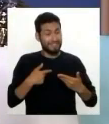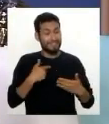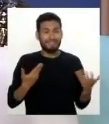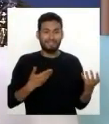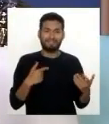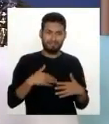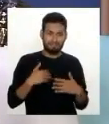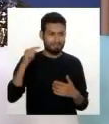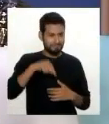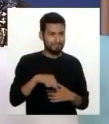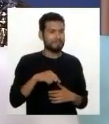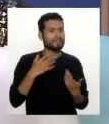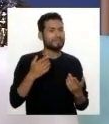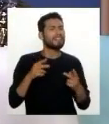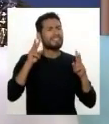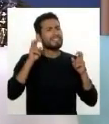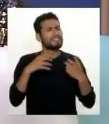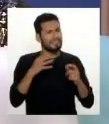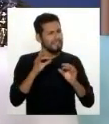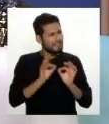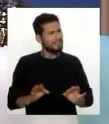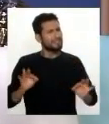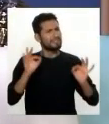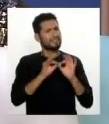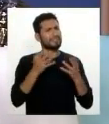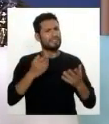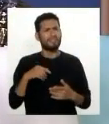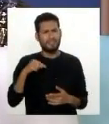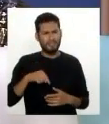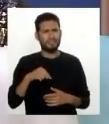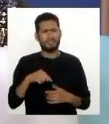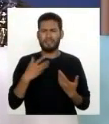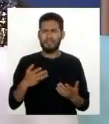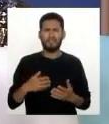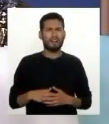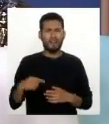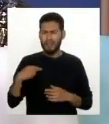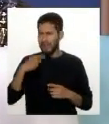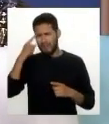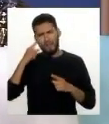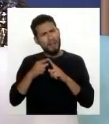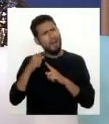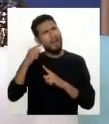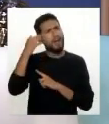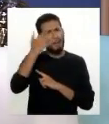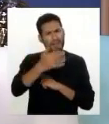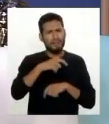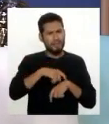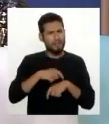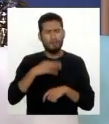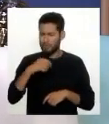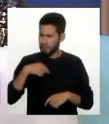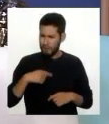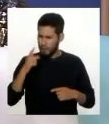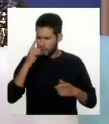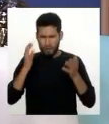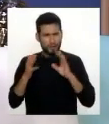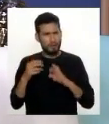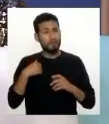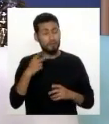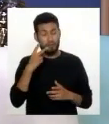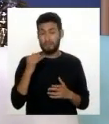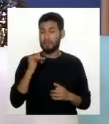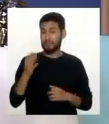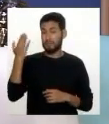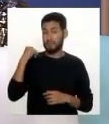estar aquí con ustedes conversando de un tema muy importante y que es algo que estamos arrastrando a lo largo del tiempo. Porque si estamos comparando cifras, por